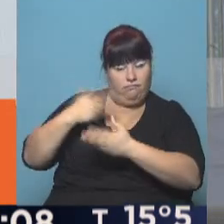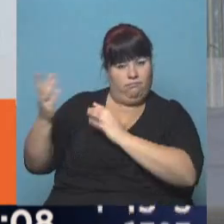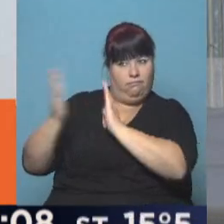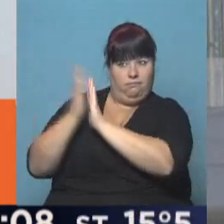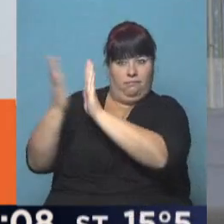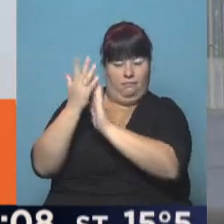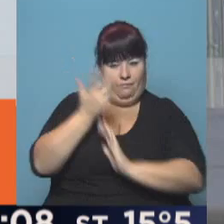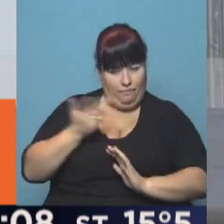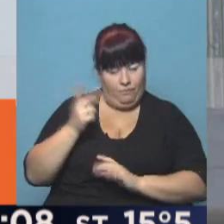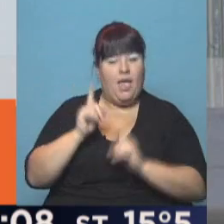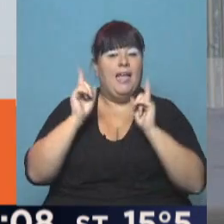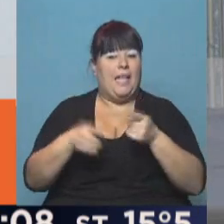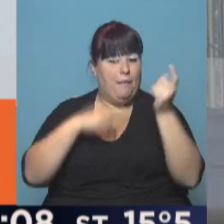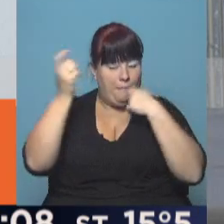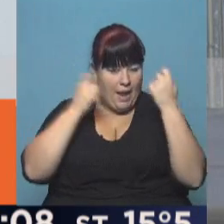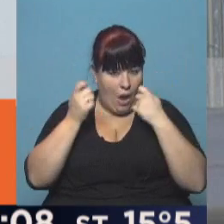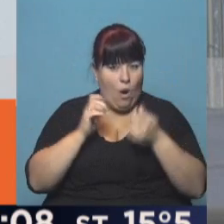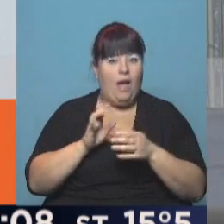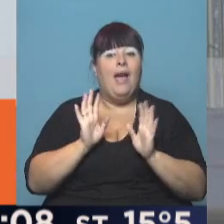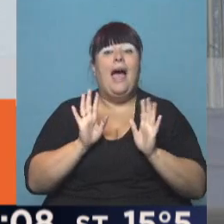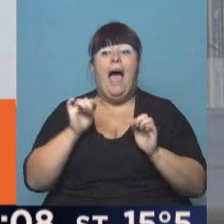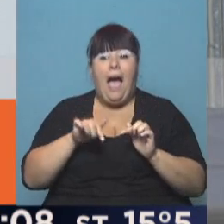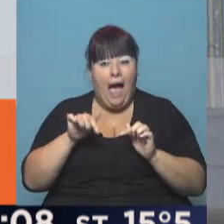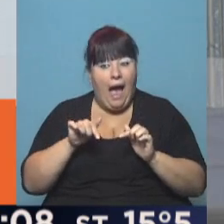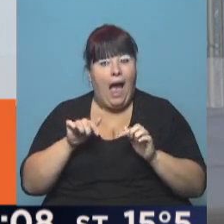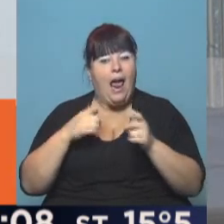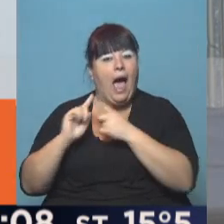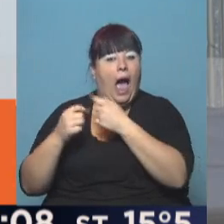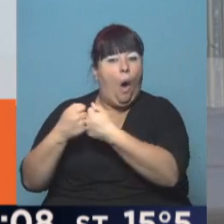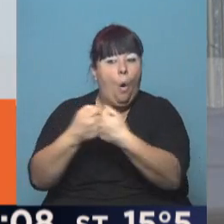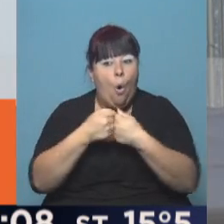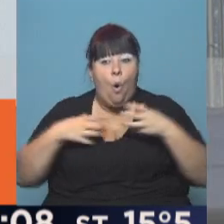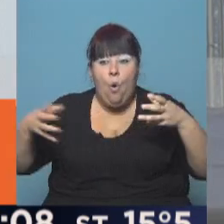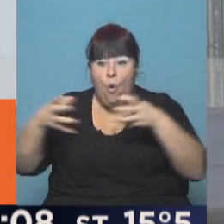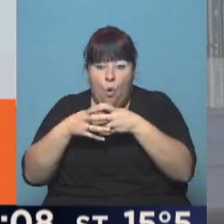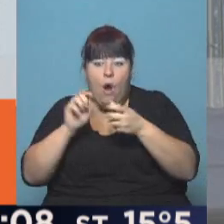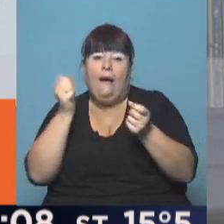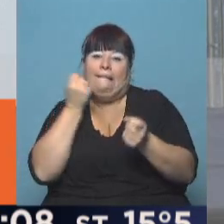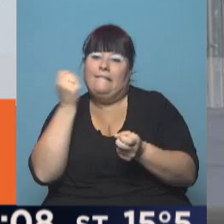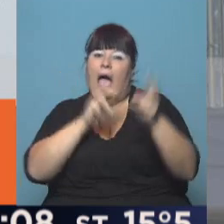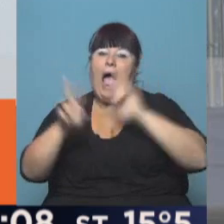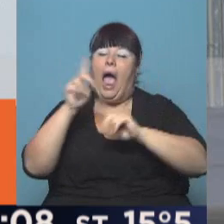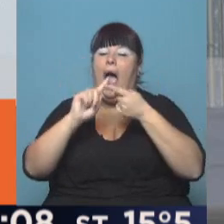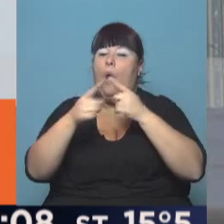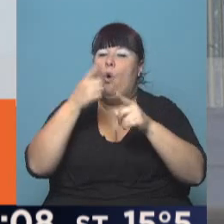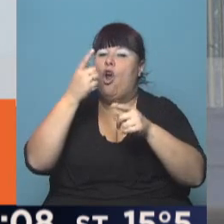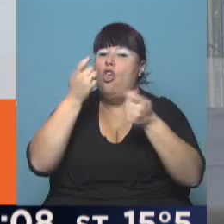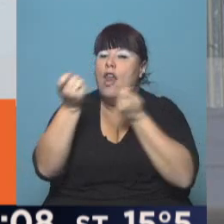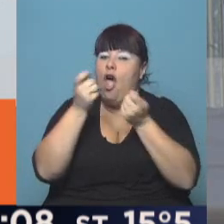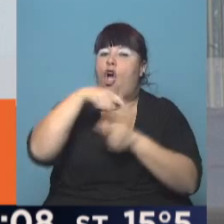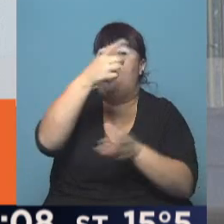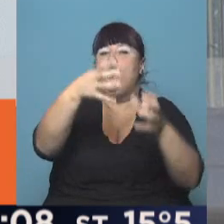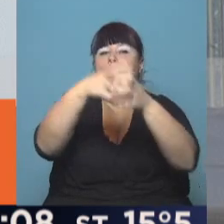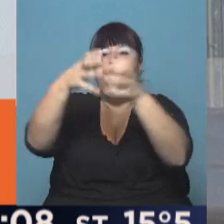al resto de los países, lo mismo con Paraguay, pero ahora hay un consenso para que todos juntos busquemos acuerdos comerciales con otros bloques que